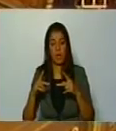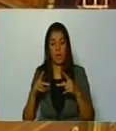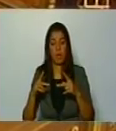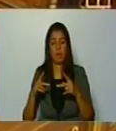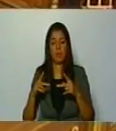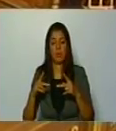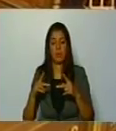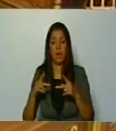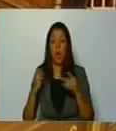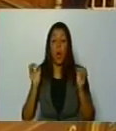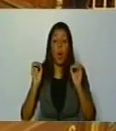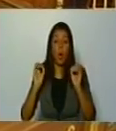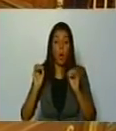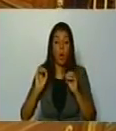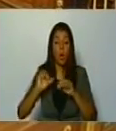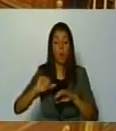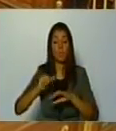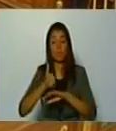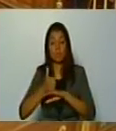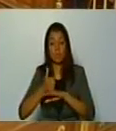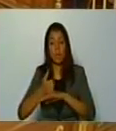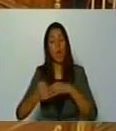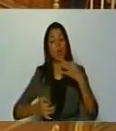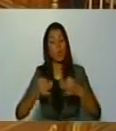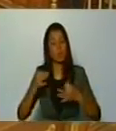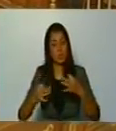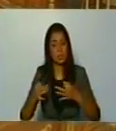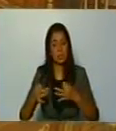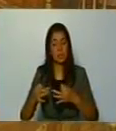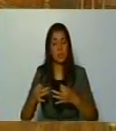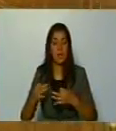al TCJ, y explicara si